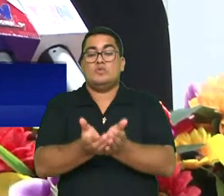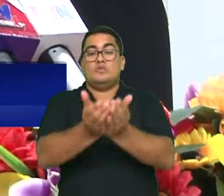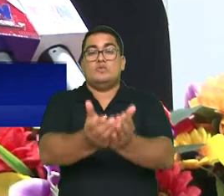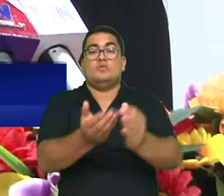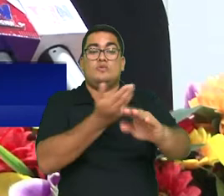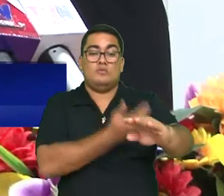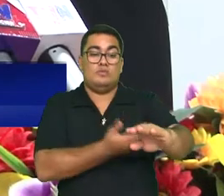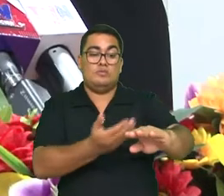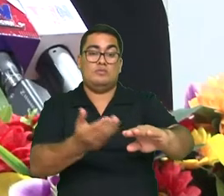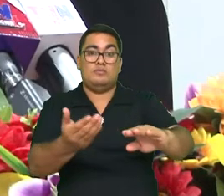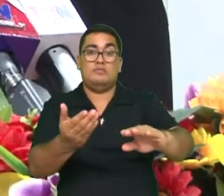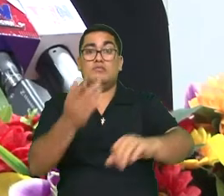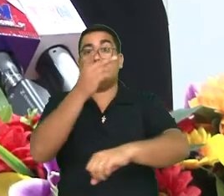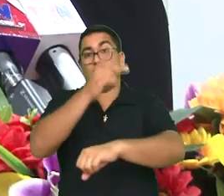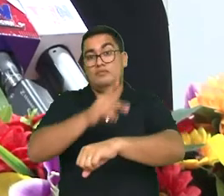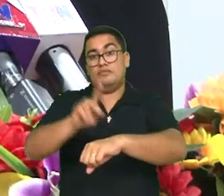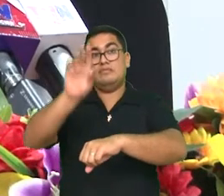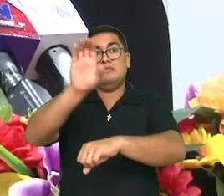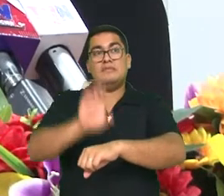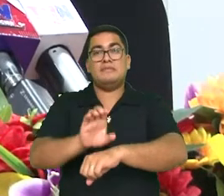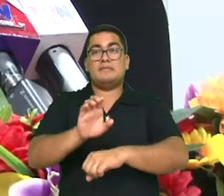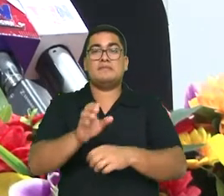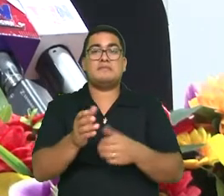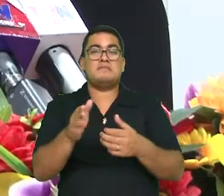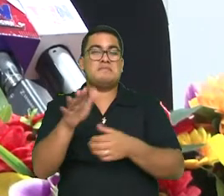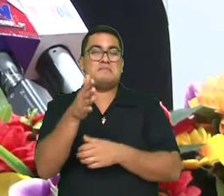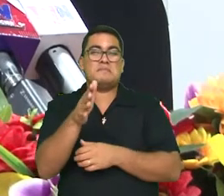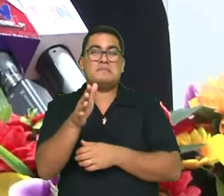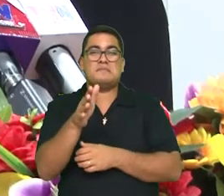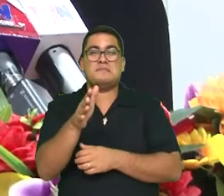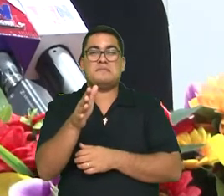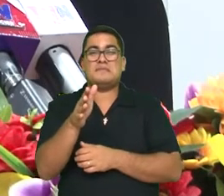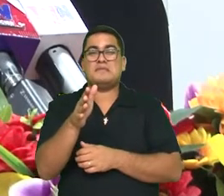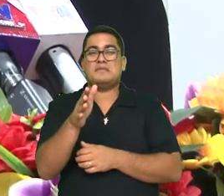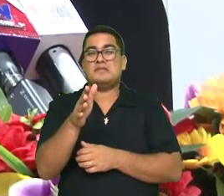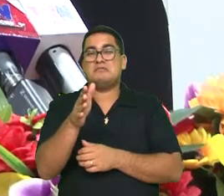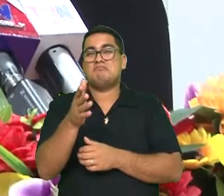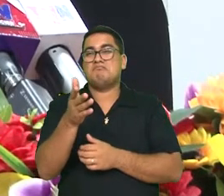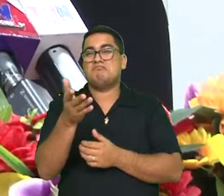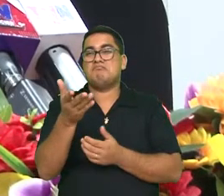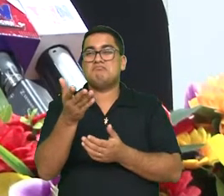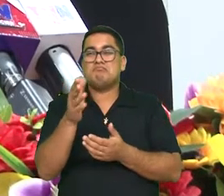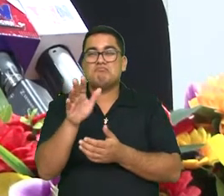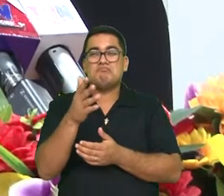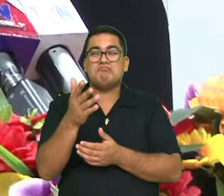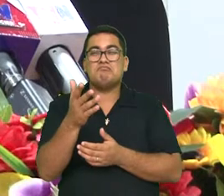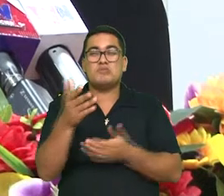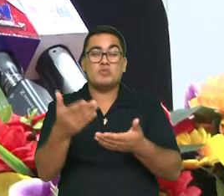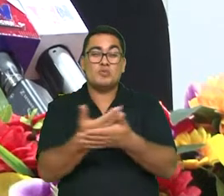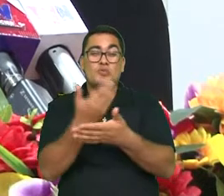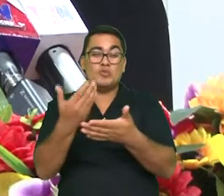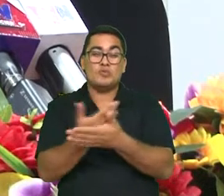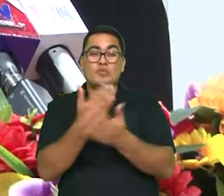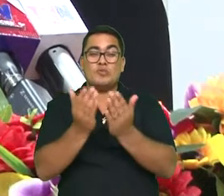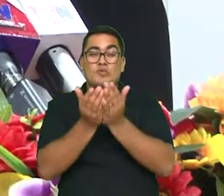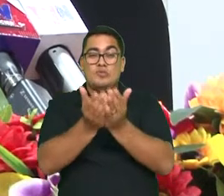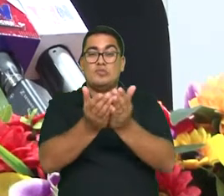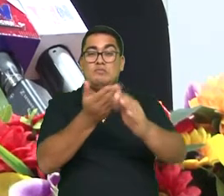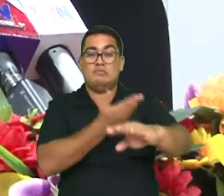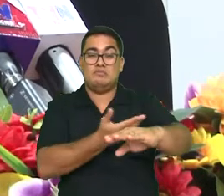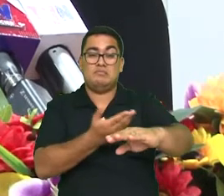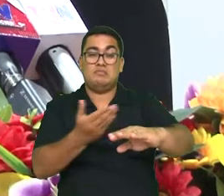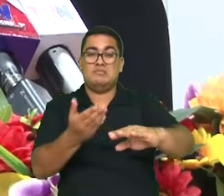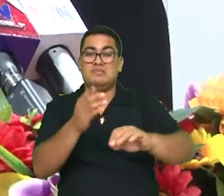y eso va a andar aproximadamente solo el muelle, que tenemos un cálculo, el muelle nuevo que se va a hacer más o menos entre